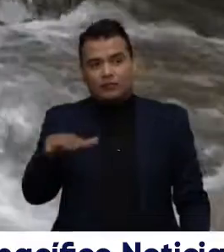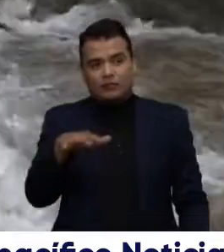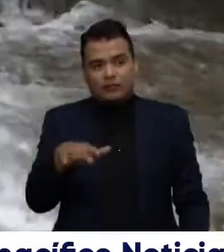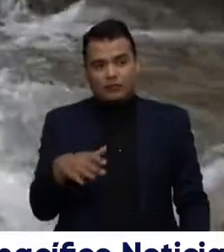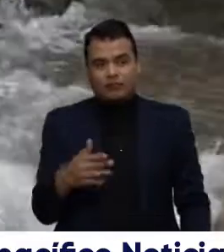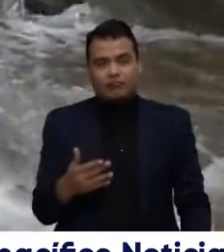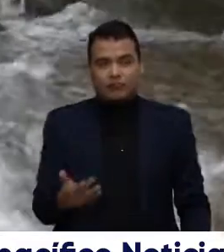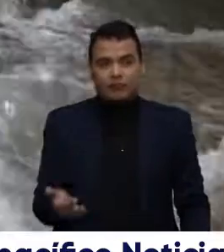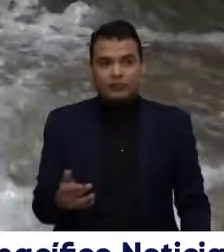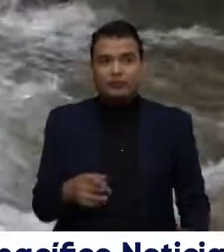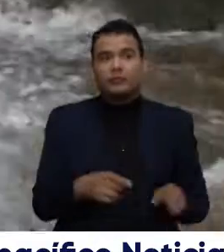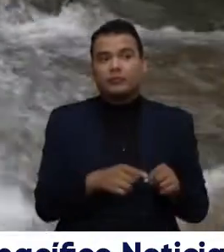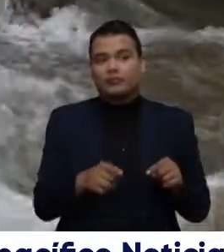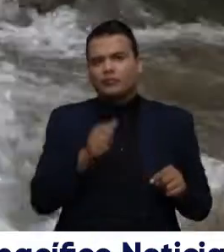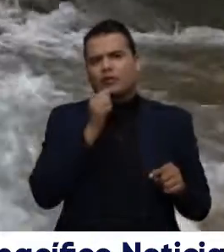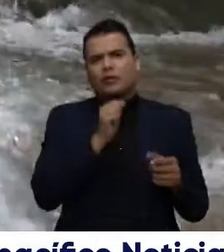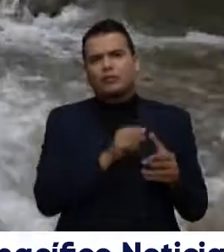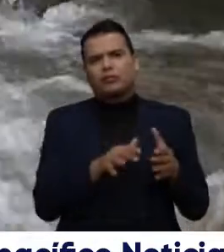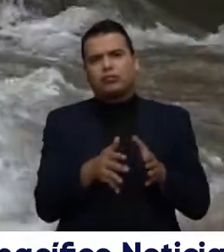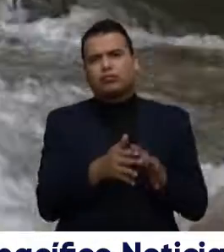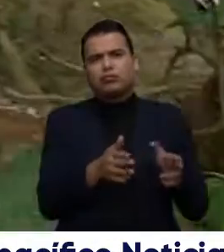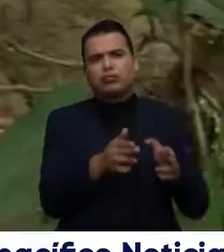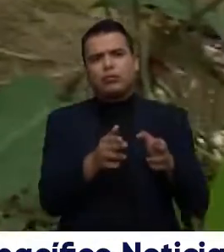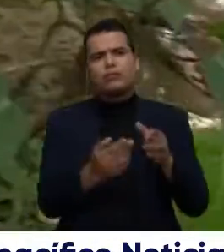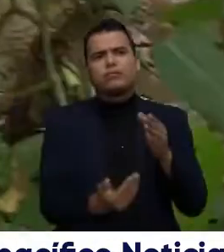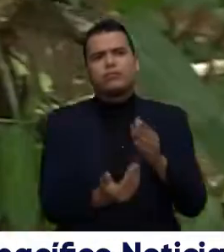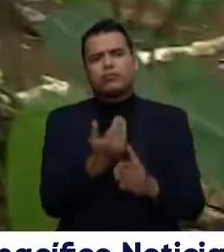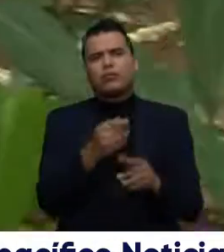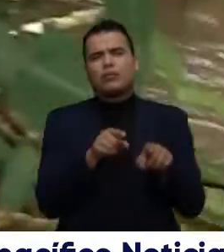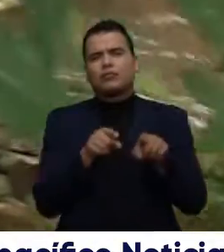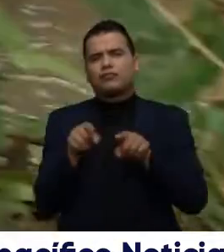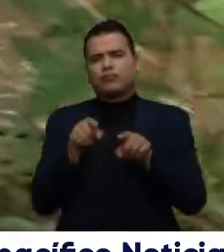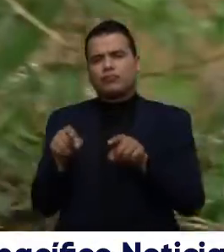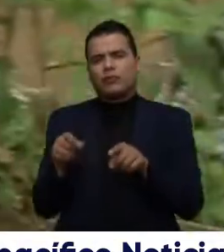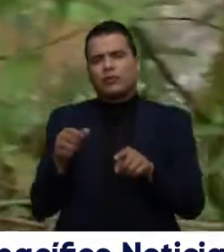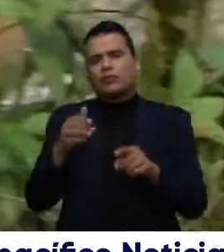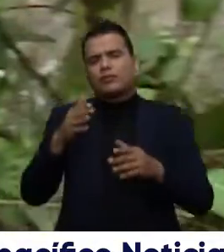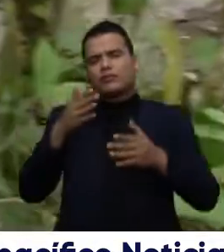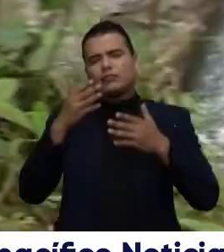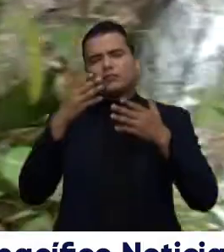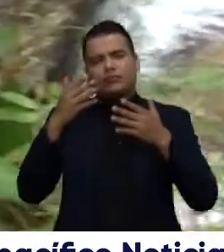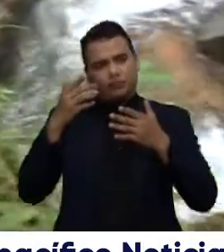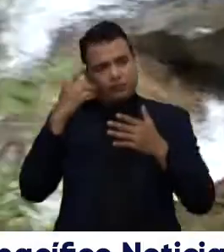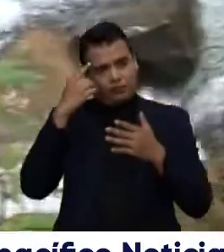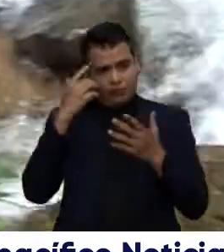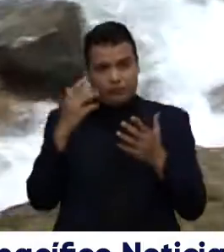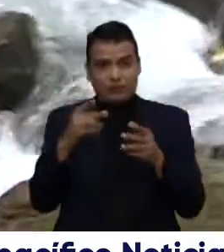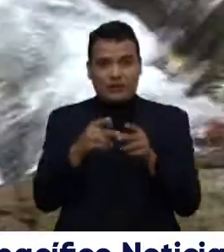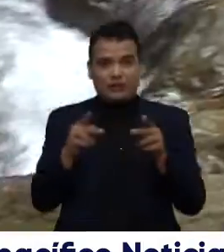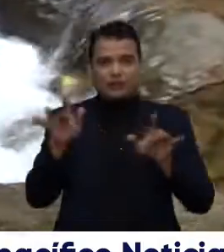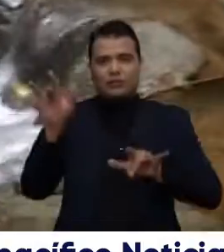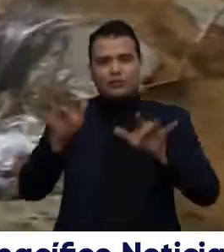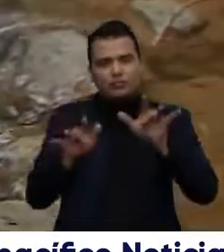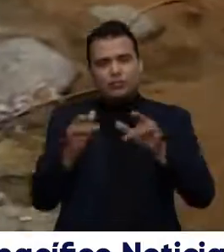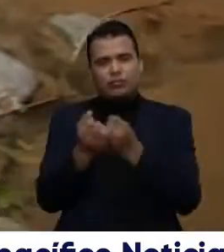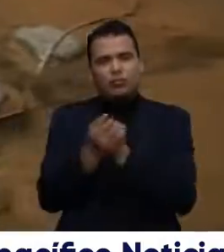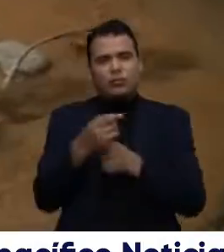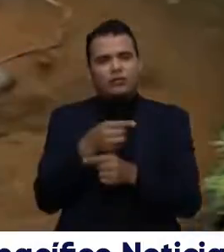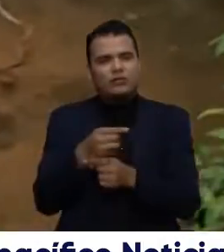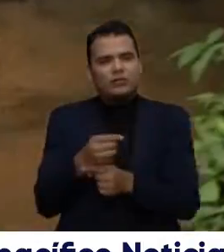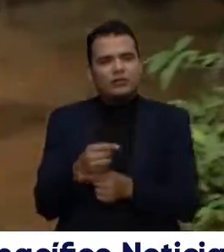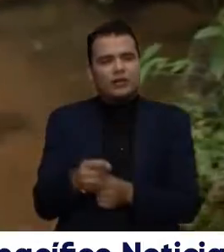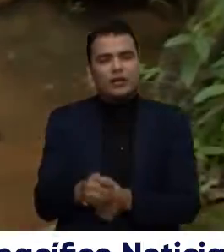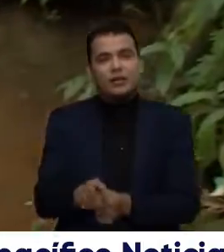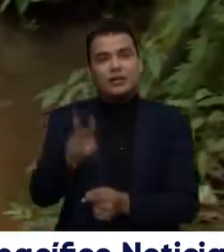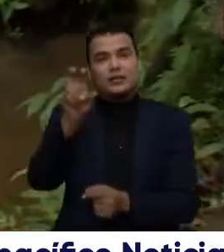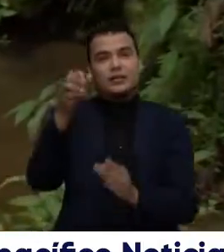altura, el nacimiento de afluentes como el río Meléndez y mucho aire puro, se pretende llegar a la meta de 7.000 visitantes semanales el resto